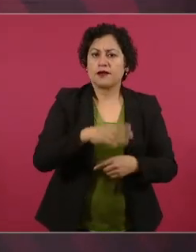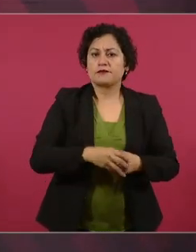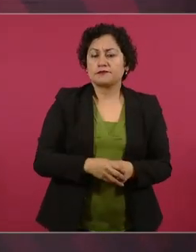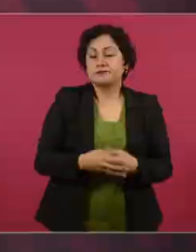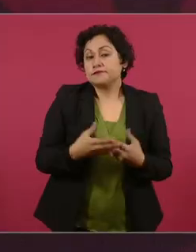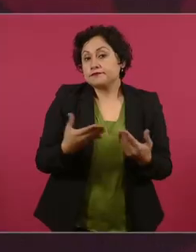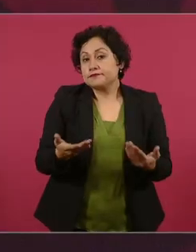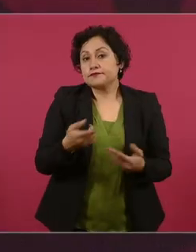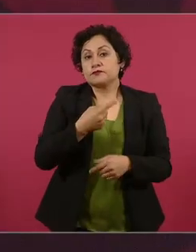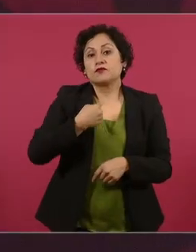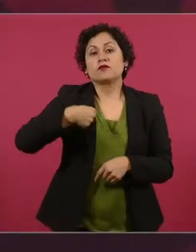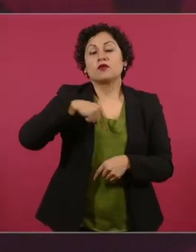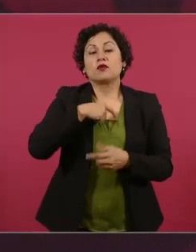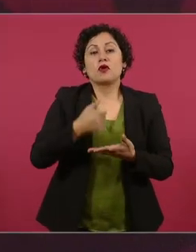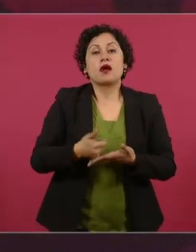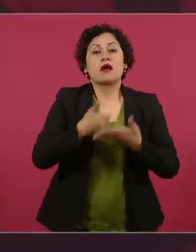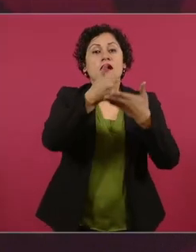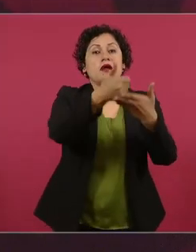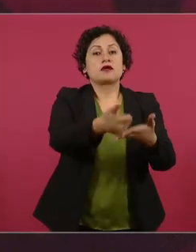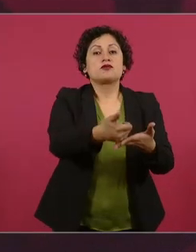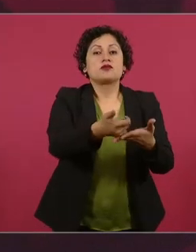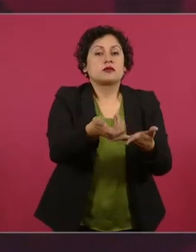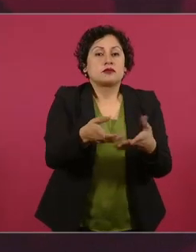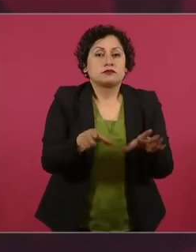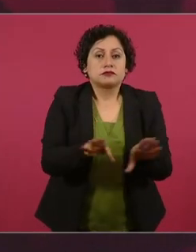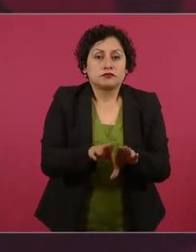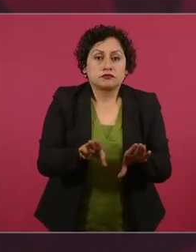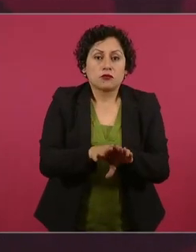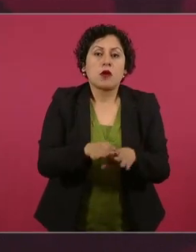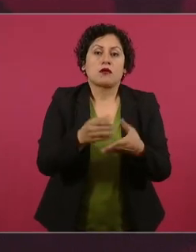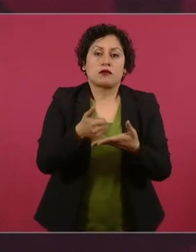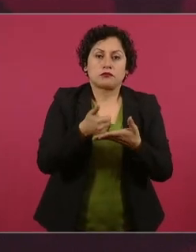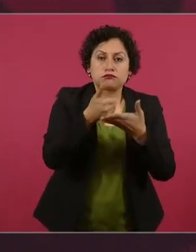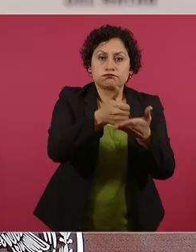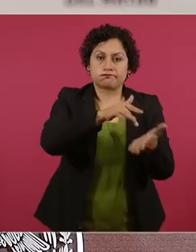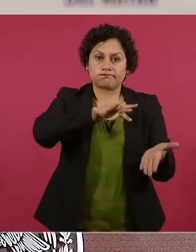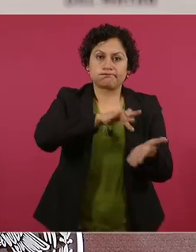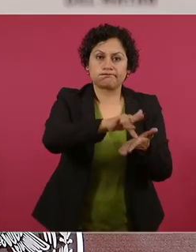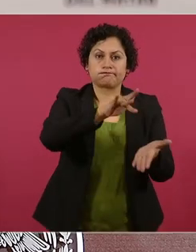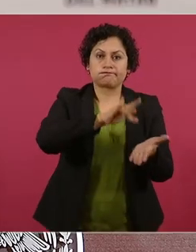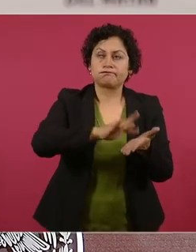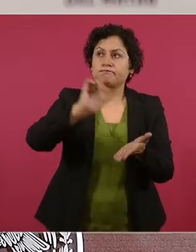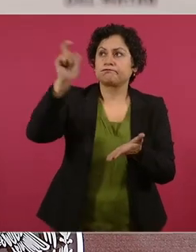estamos ayudando es en dar facilidades para esa inversión.